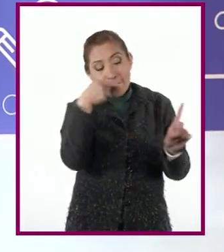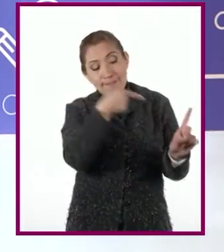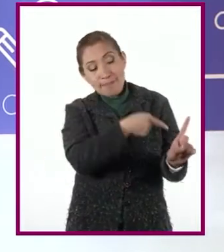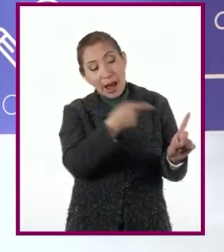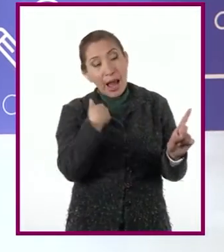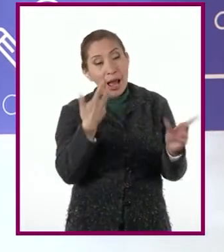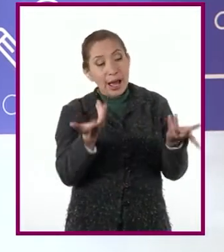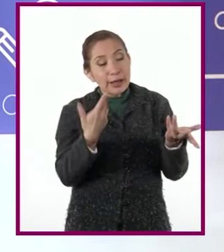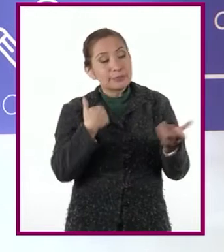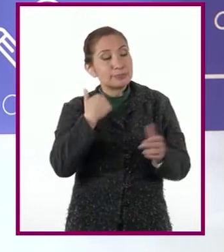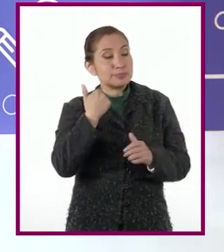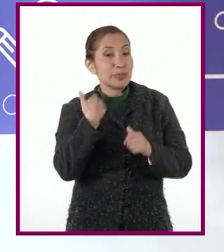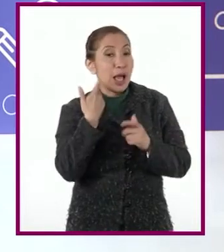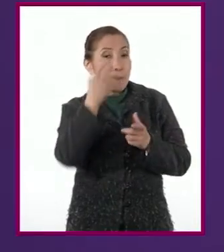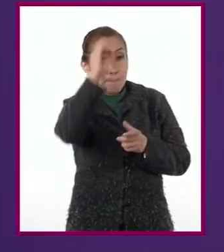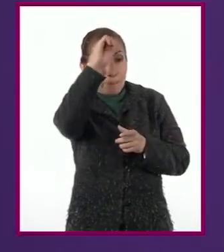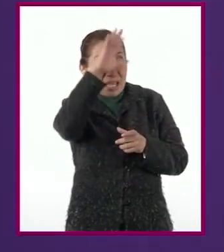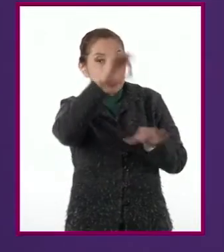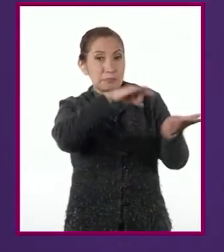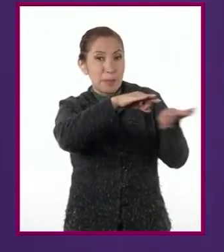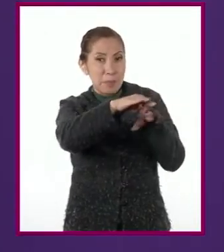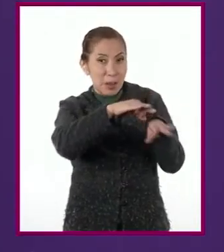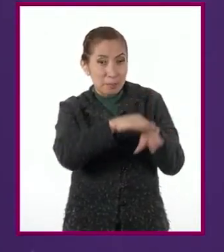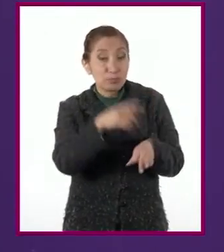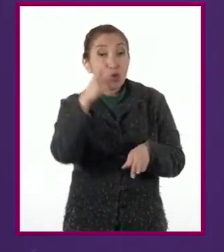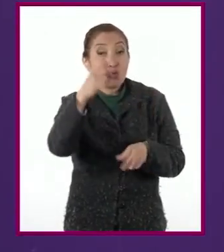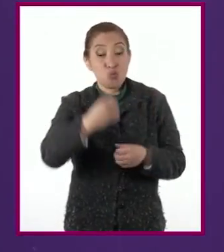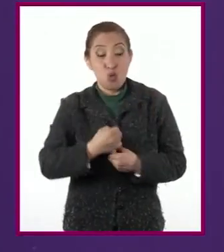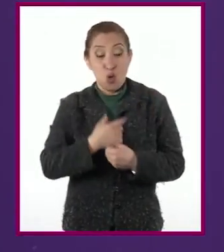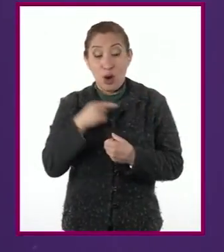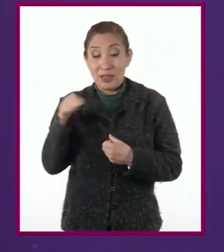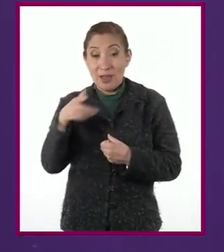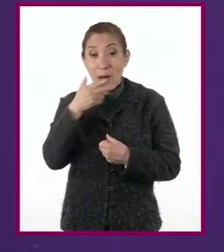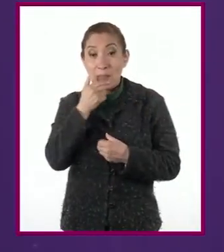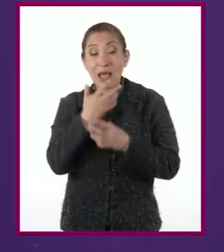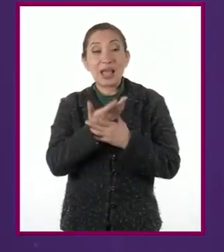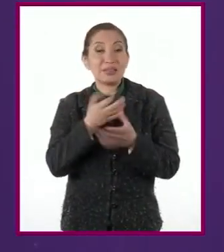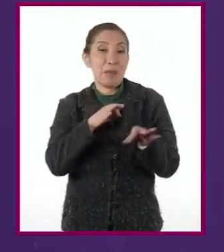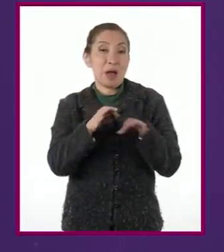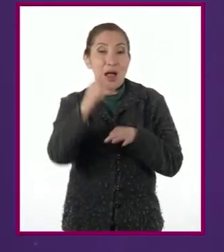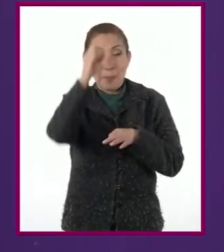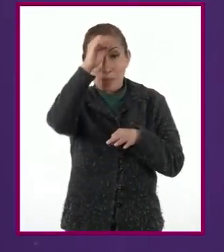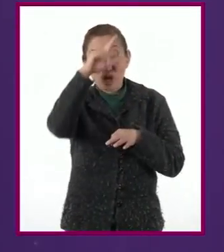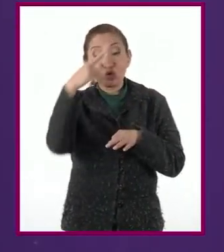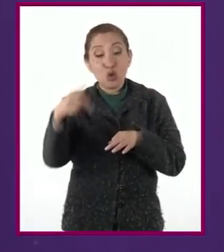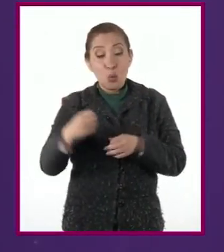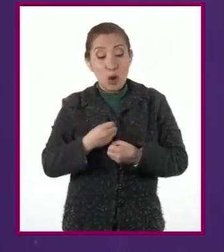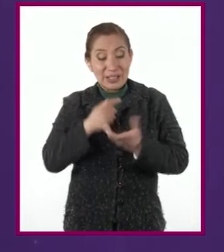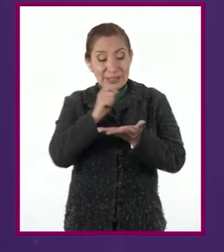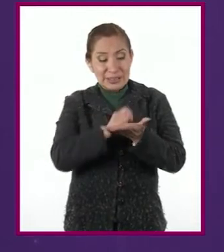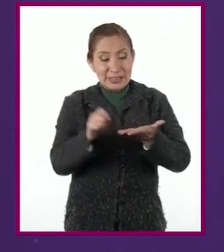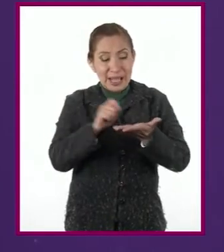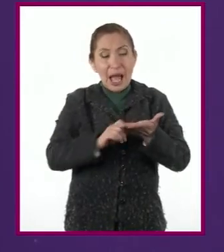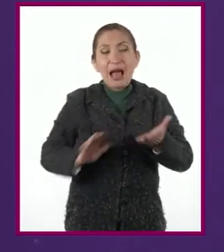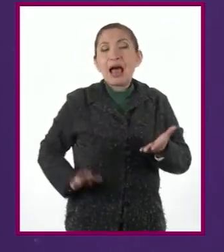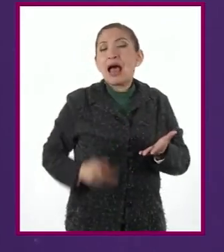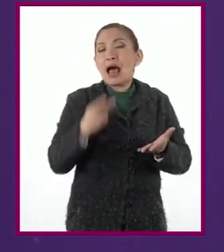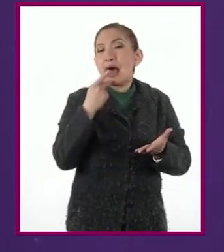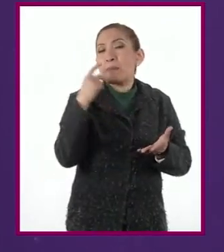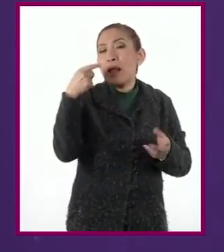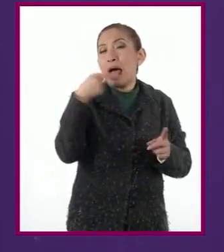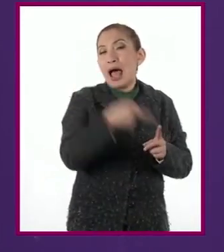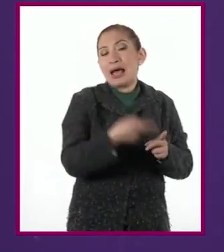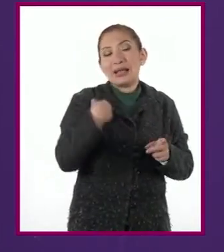dedicado a la explotación de minas. Un poeta que era minero. Su poesía estaba caracterizada por